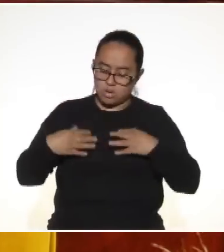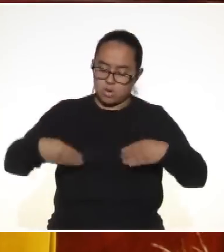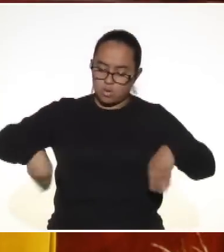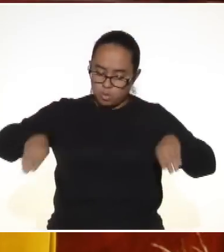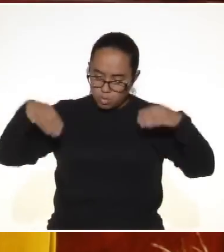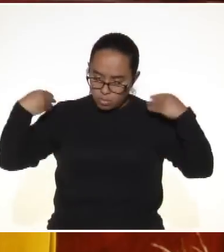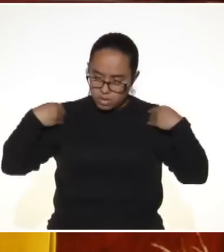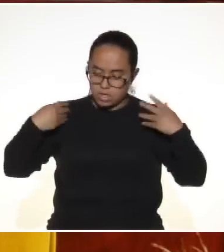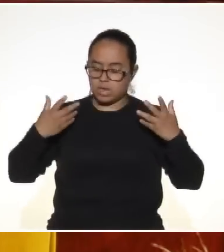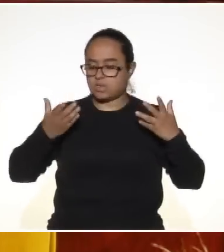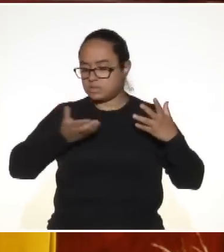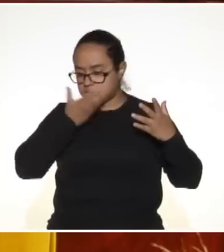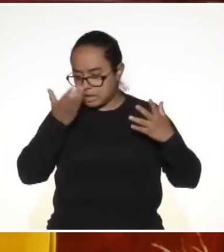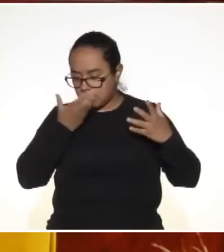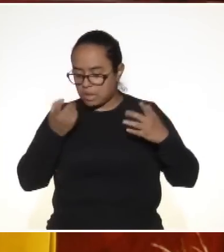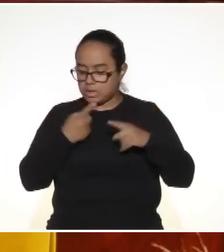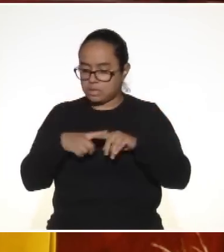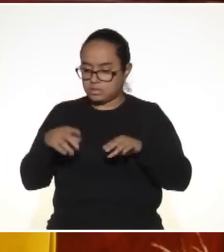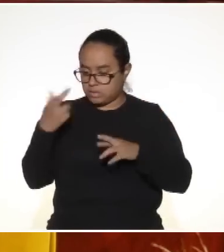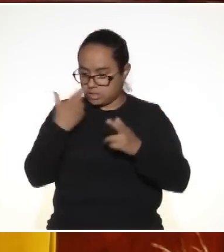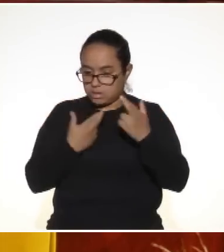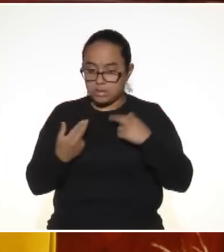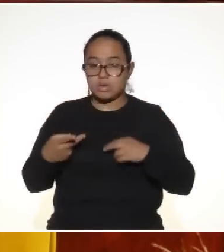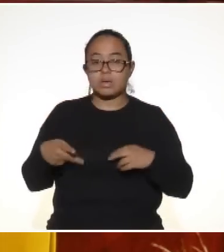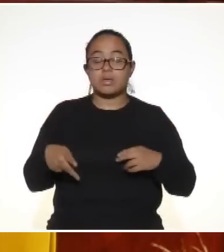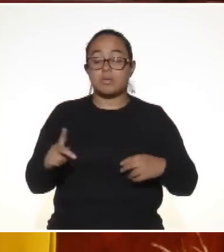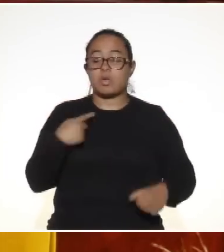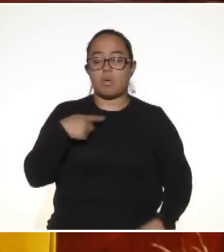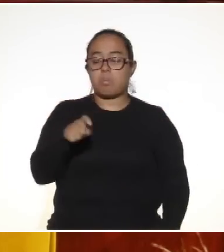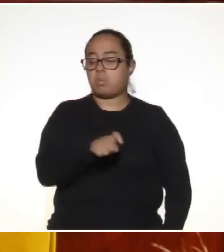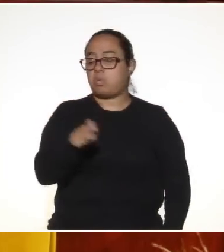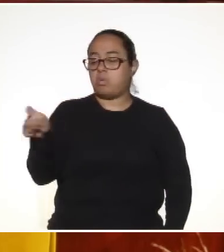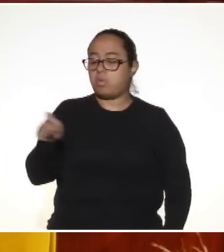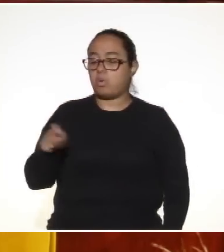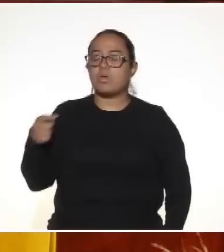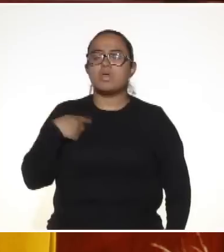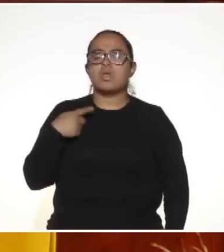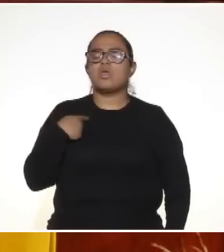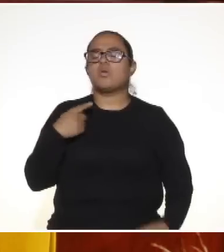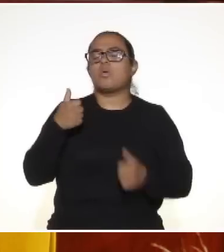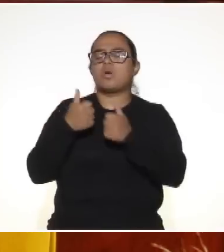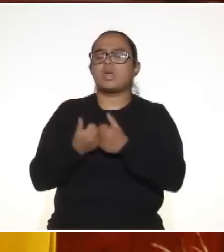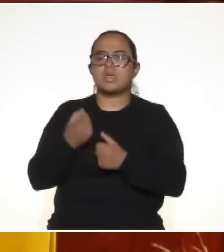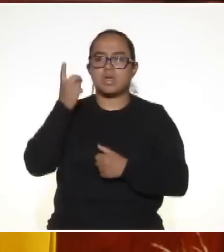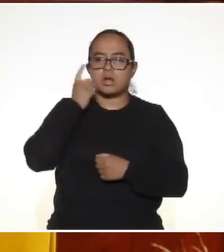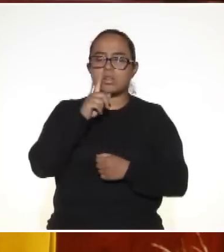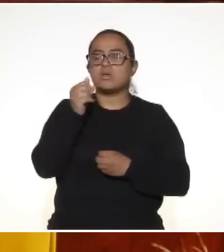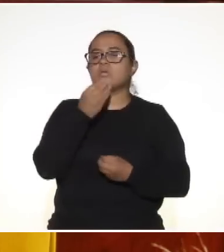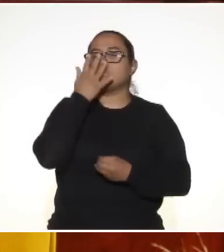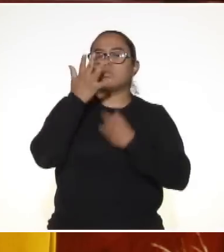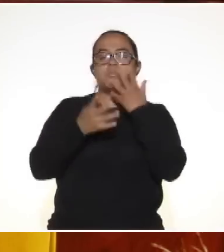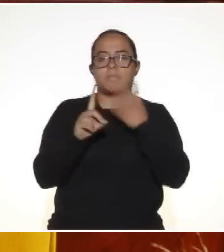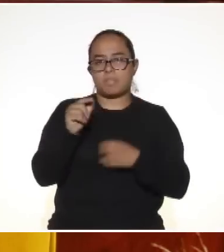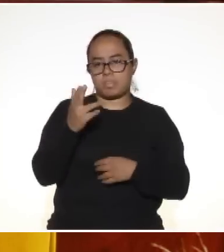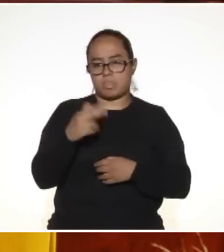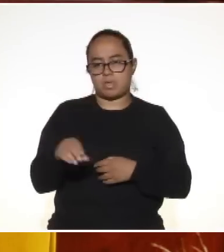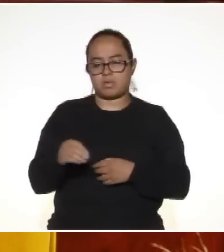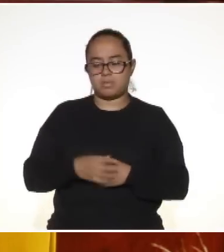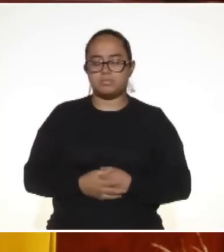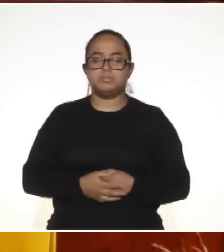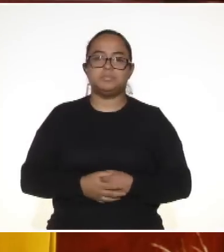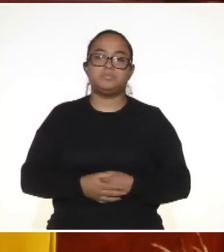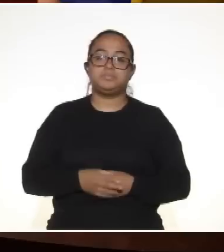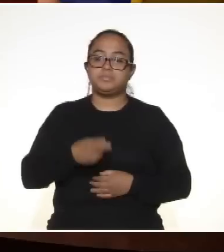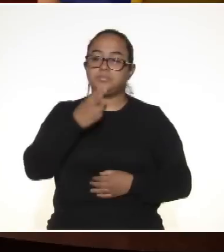almohadas, pero tampoco es bueno liberar tóxicos donde vas a pasar las siguientes horas. Okay. Totalmente de acuerdo. Okay. Y lo que sí,